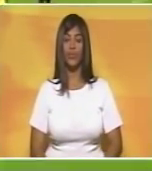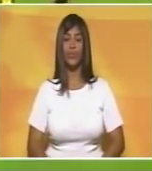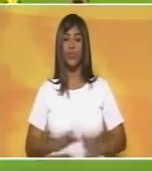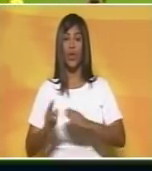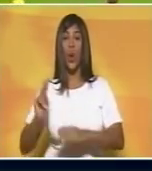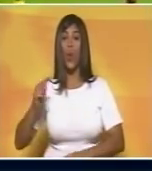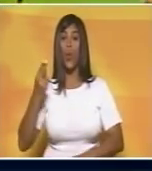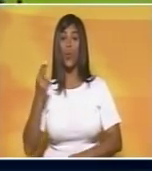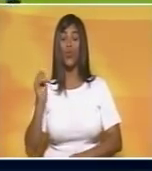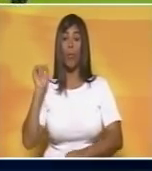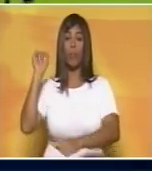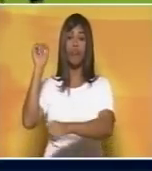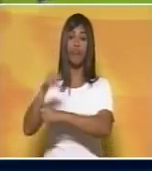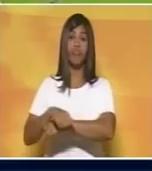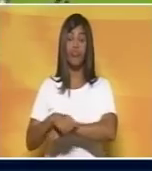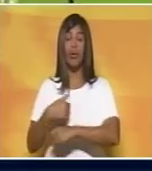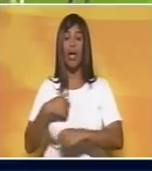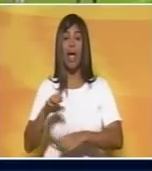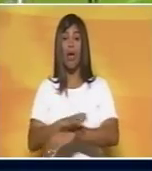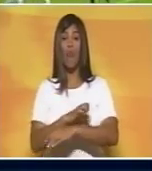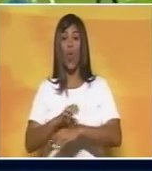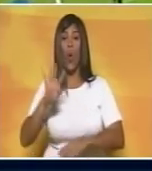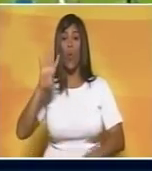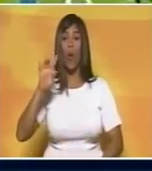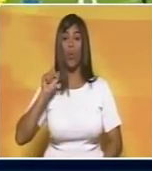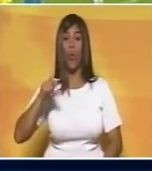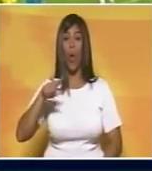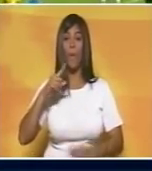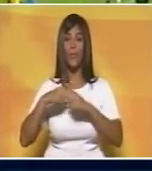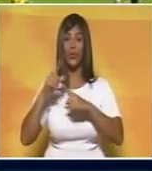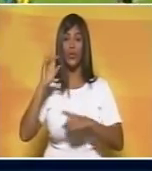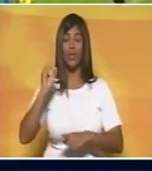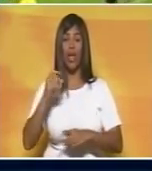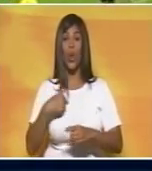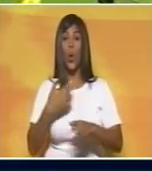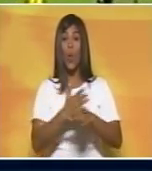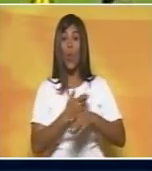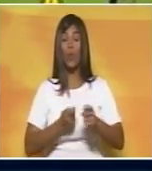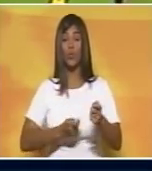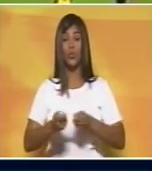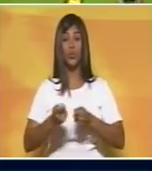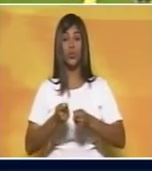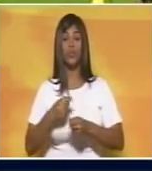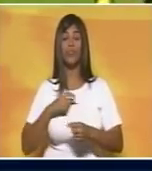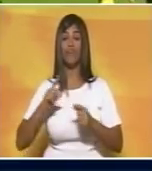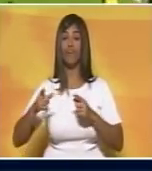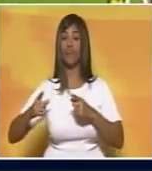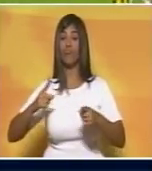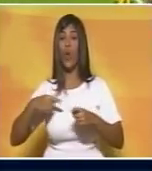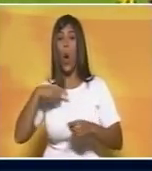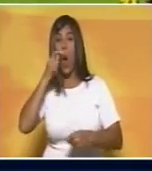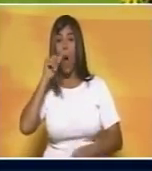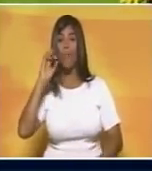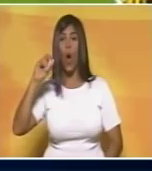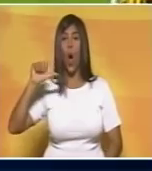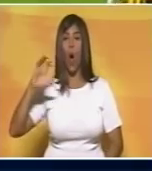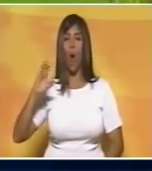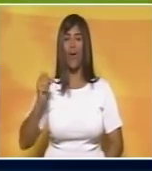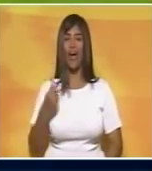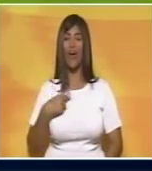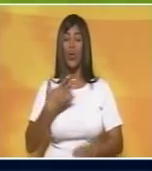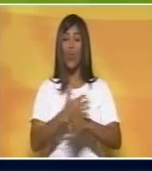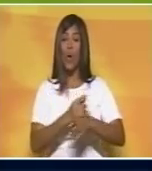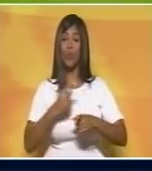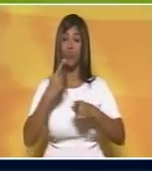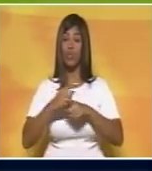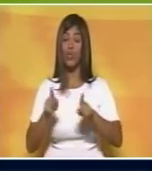Uruguay aplastó a Ecuador 4-0 en un partido que controlaron a placer los dirigidos por Oscar Washington Tabárez en el debut